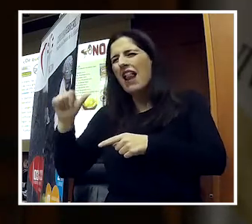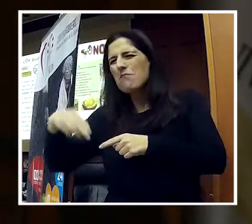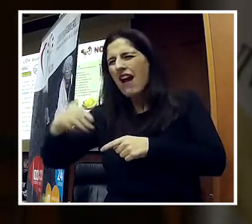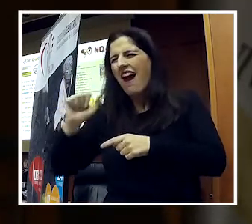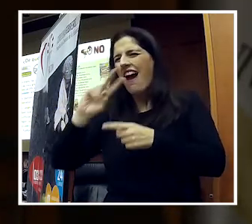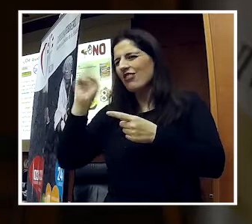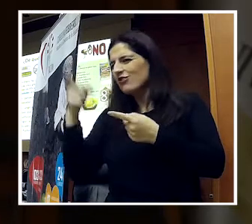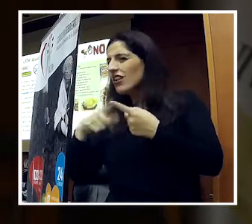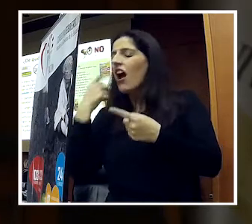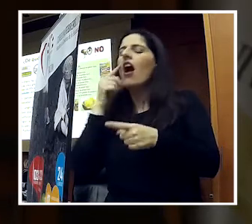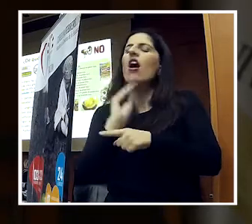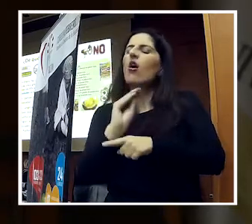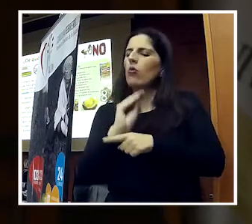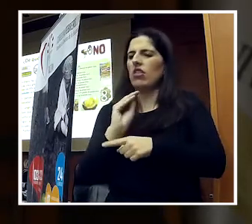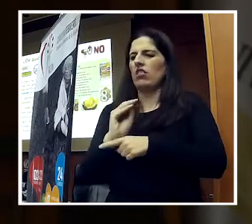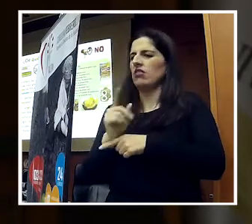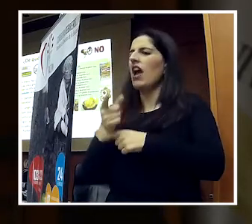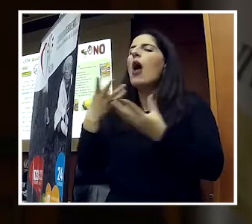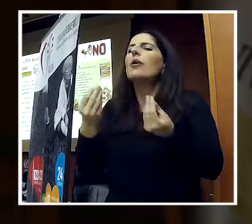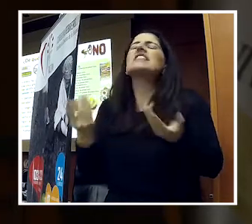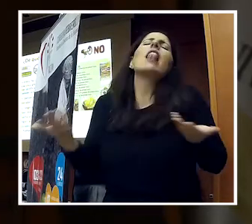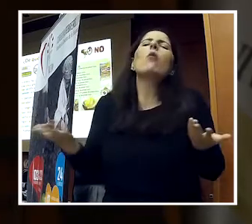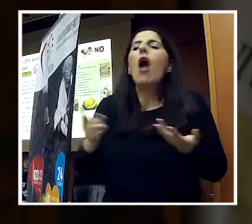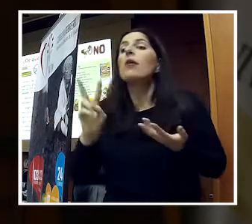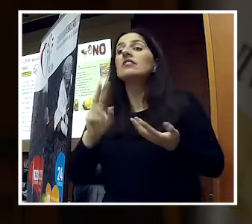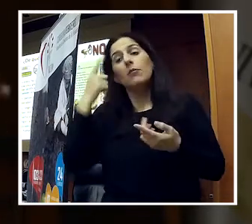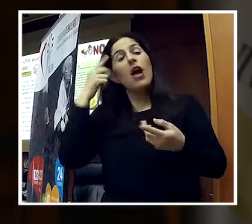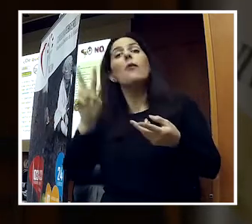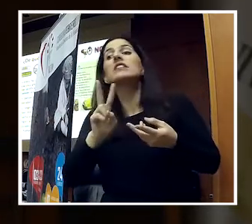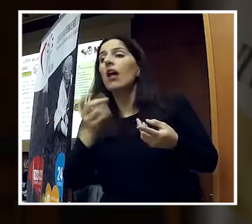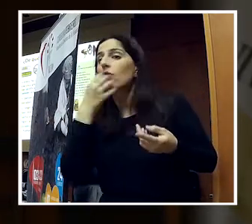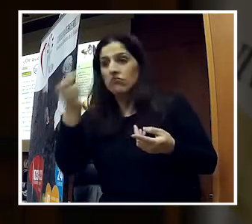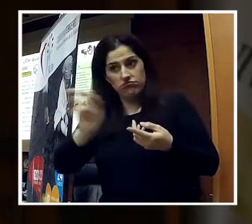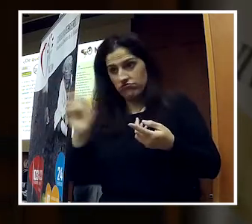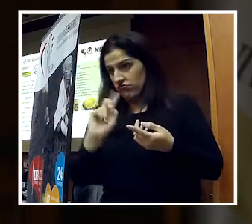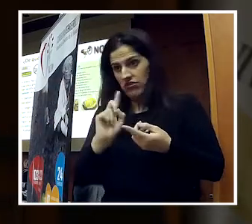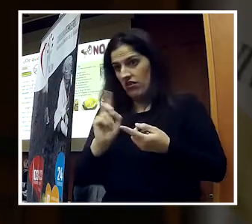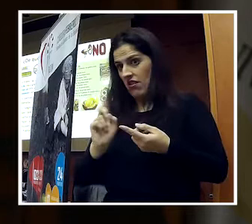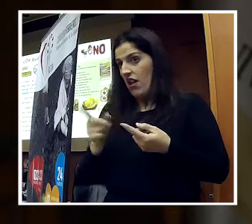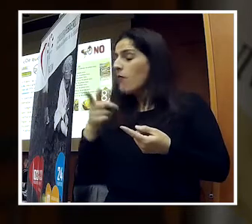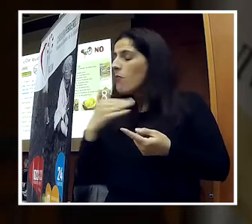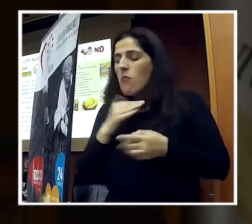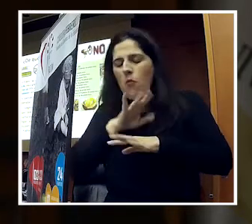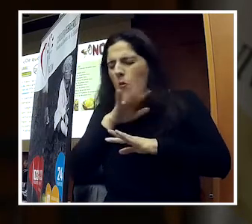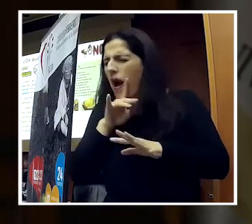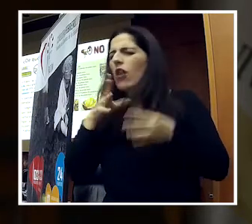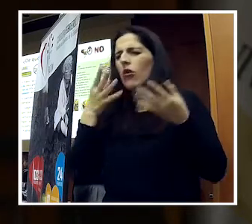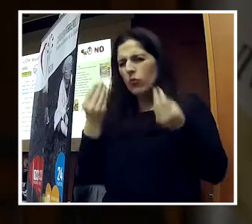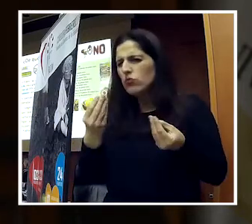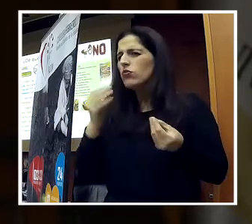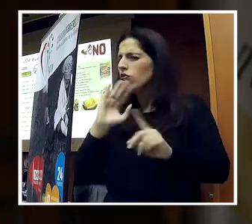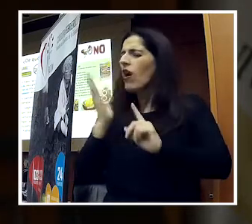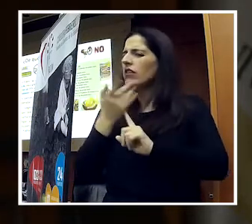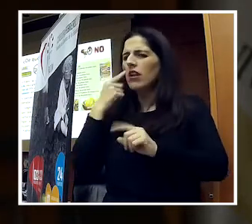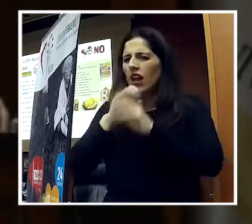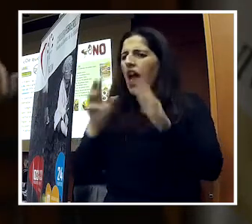alimento, porque cuando no se especifica qué tipo de grasa es, seguramente que estamos hablando de estas grasas que son muy nocivas para la alimentación, como pueden ser la